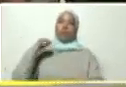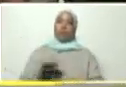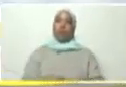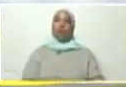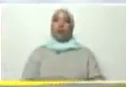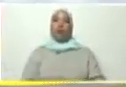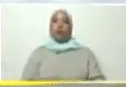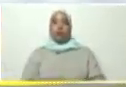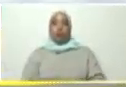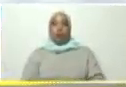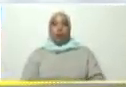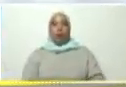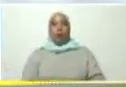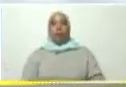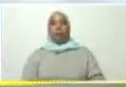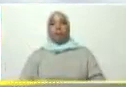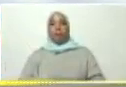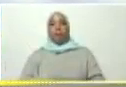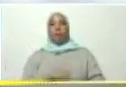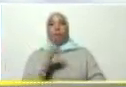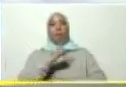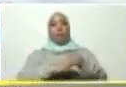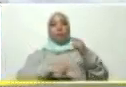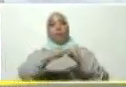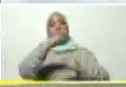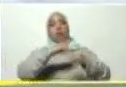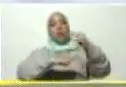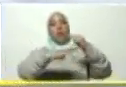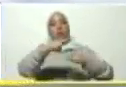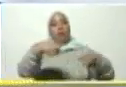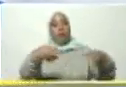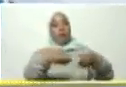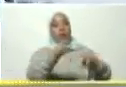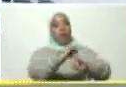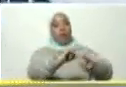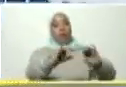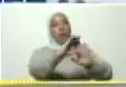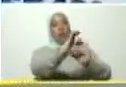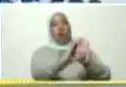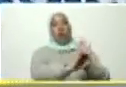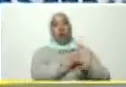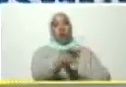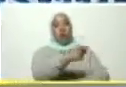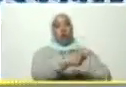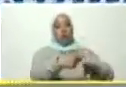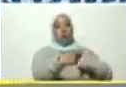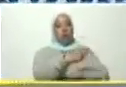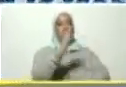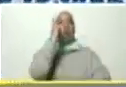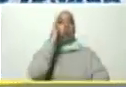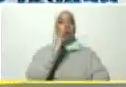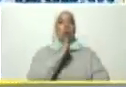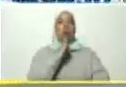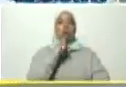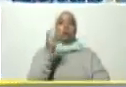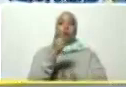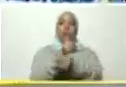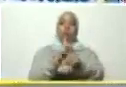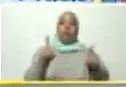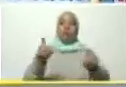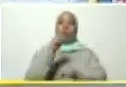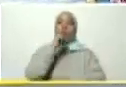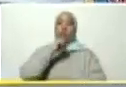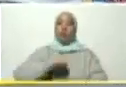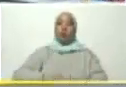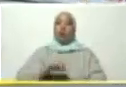para construir el estado de la Constitución no hay Constitución más democrática en toda la historia